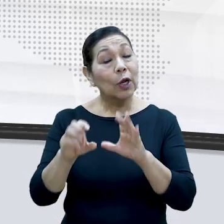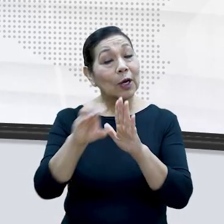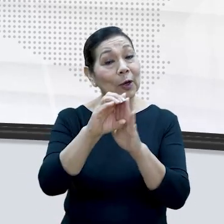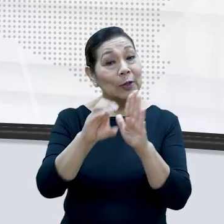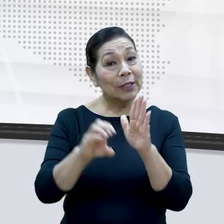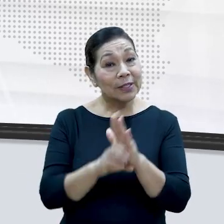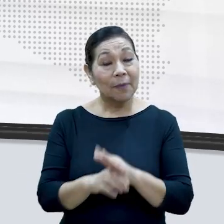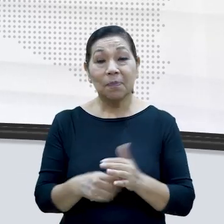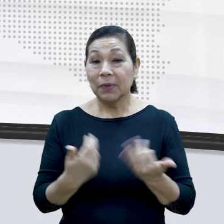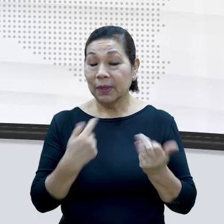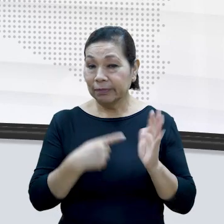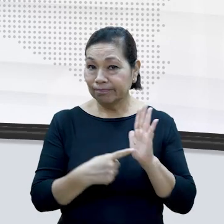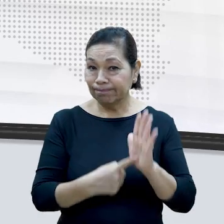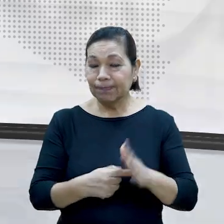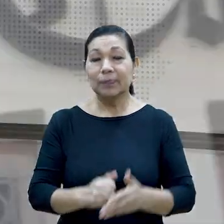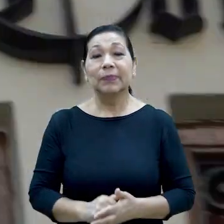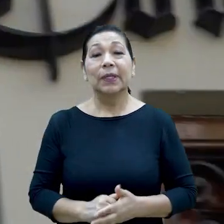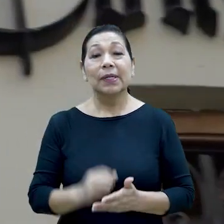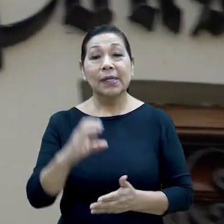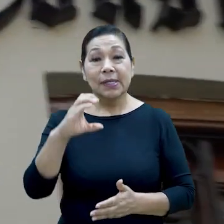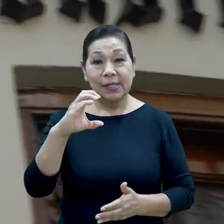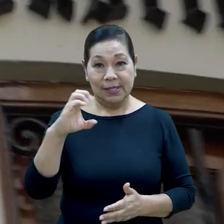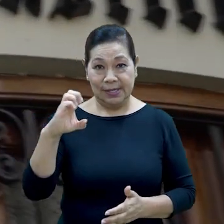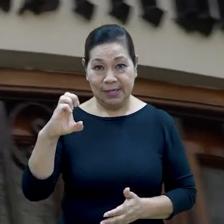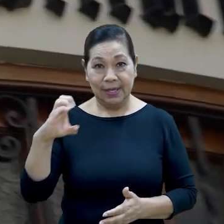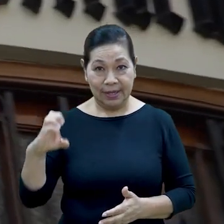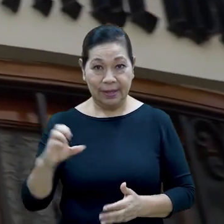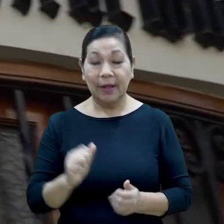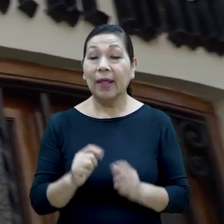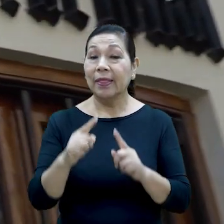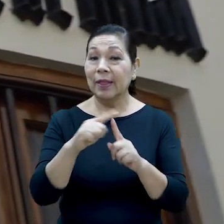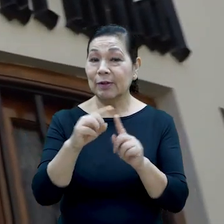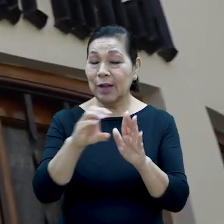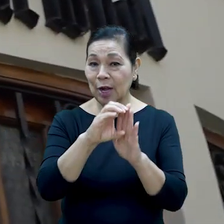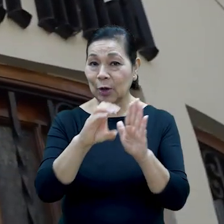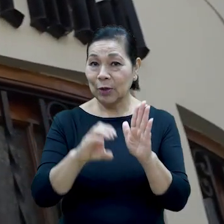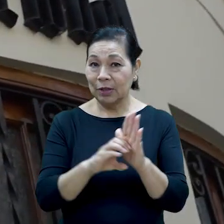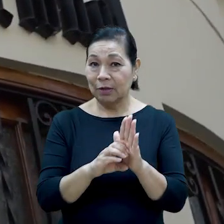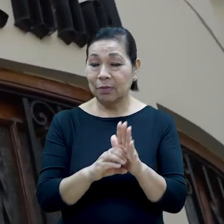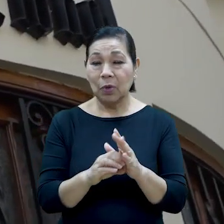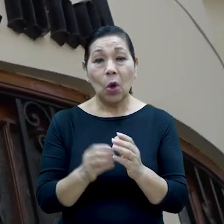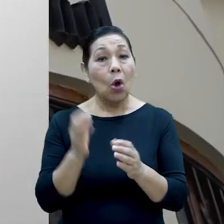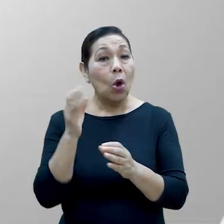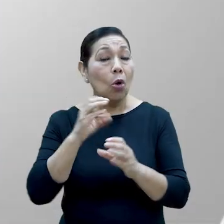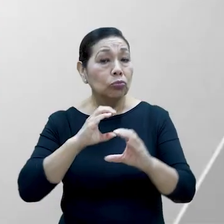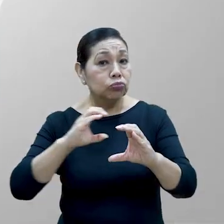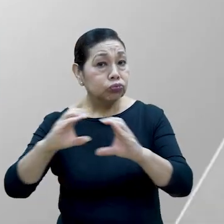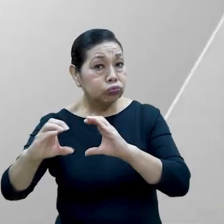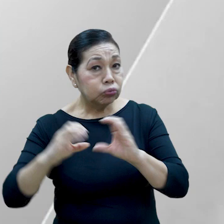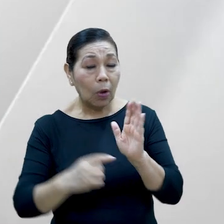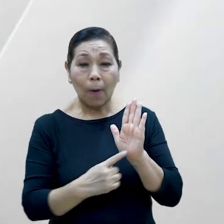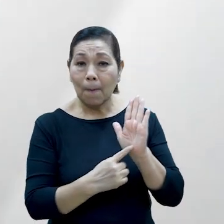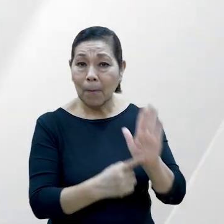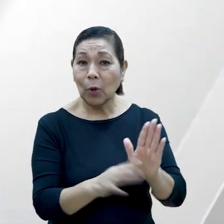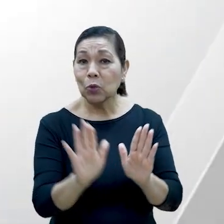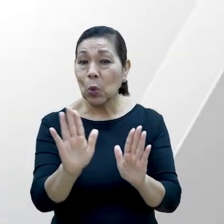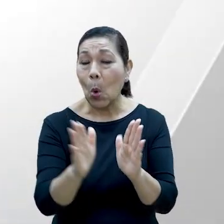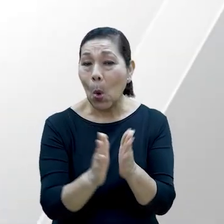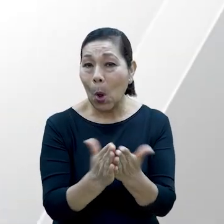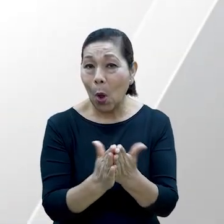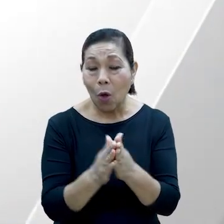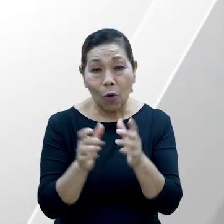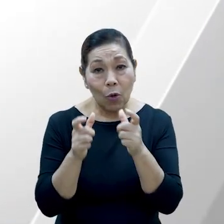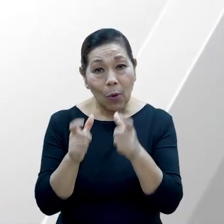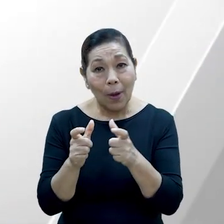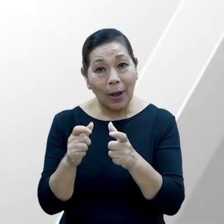control constitucional. Les tenemos la nota. El Centro de Estudios Constitucionales del Tribunal Constitucional realizó el conversatorio y presentación del